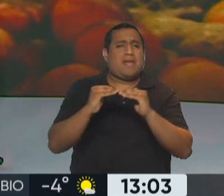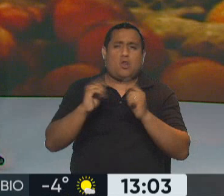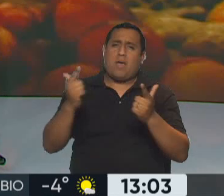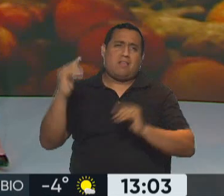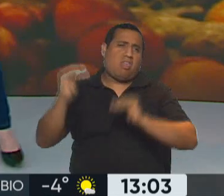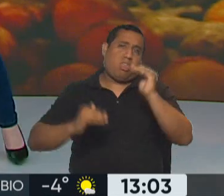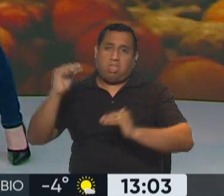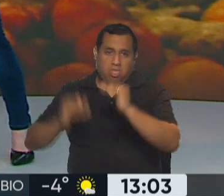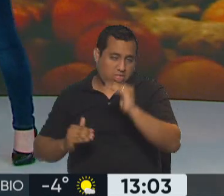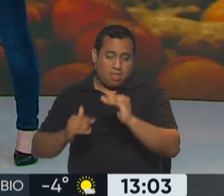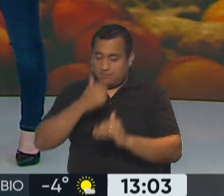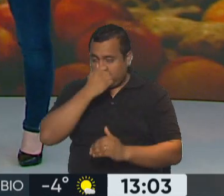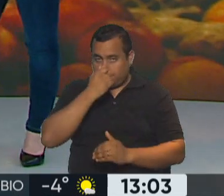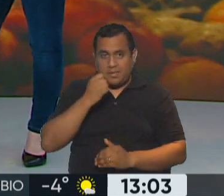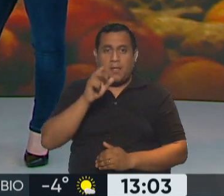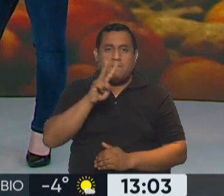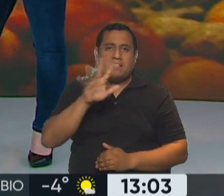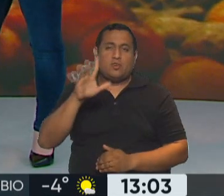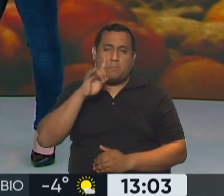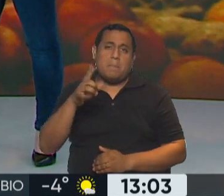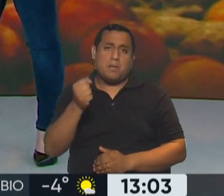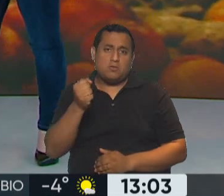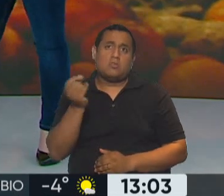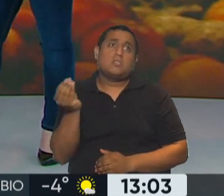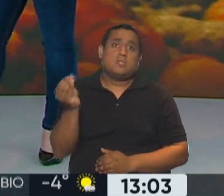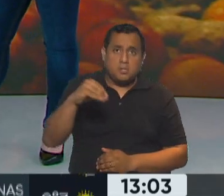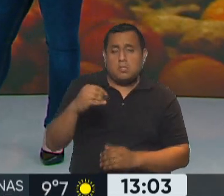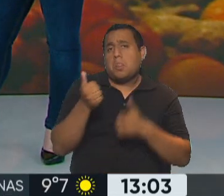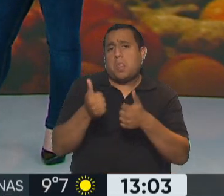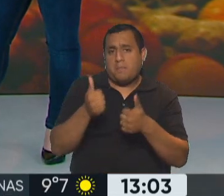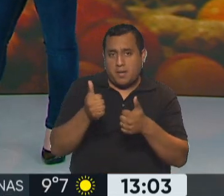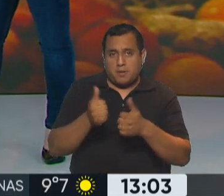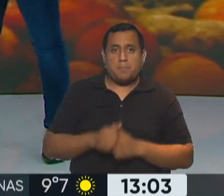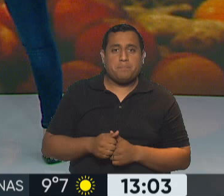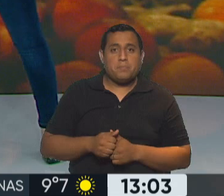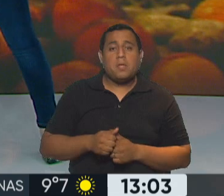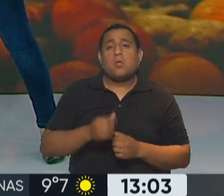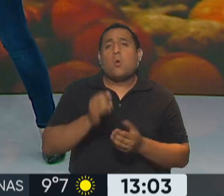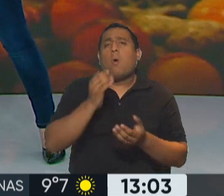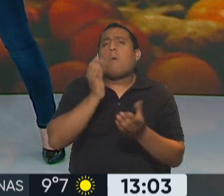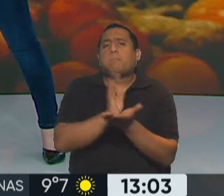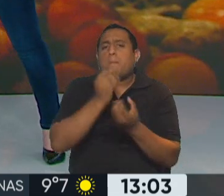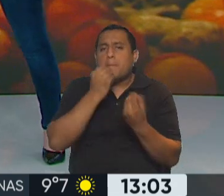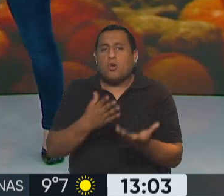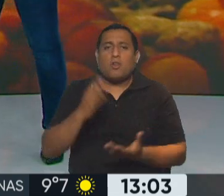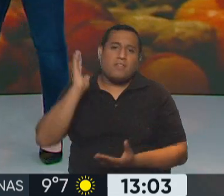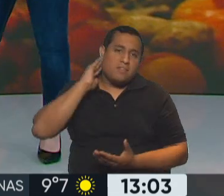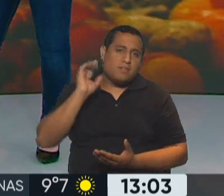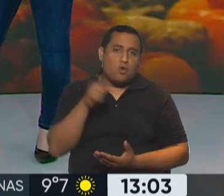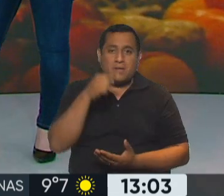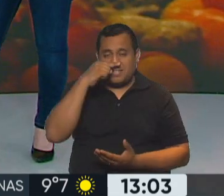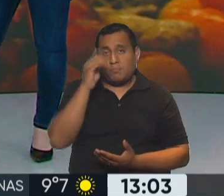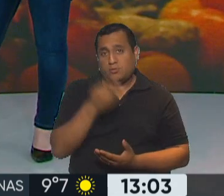mejores condiciones de pagar. 25.000 es una suma bastante más atinada. Mejoraría 16,7% del salario real